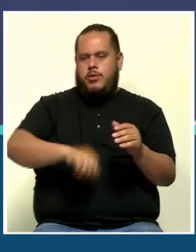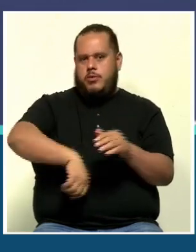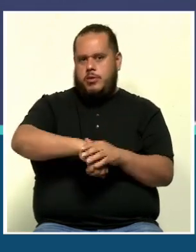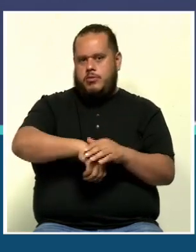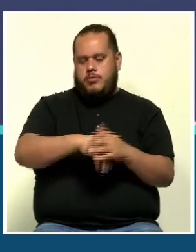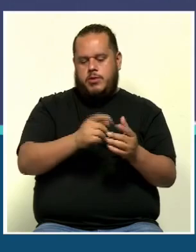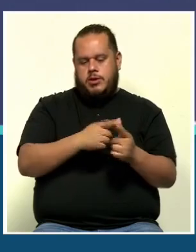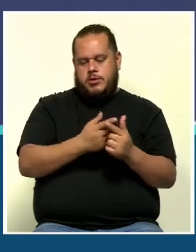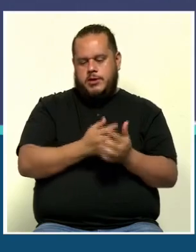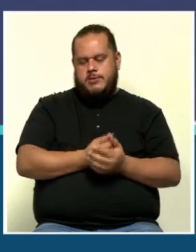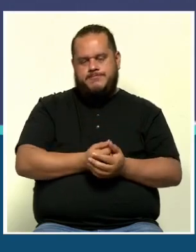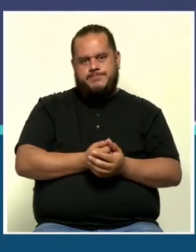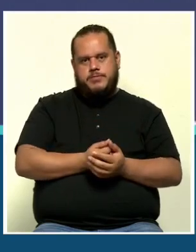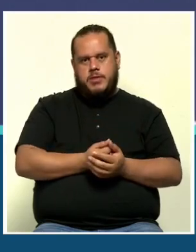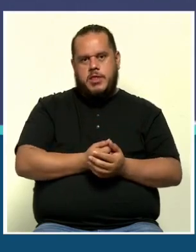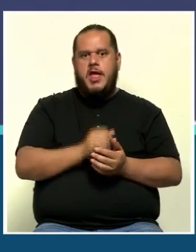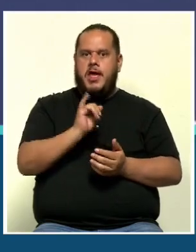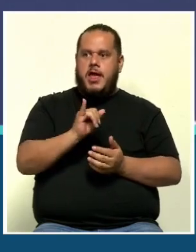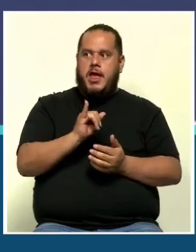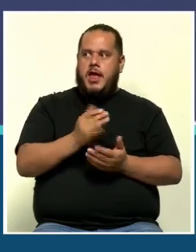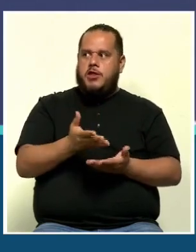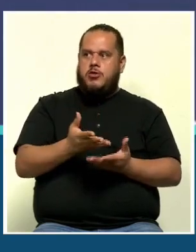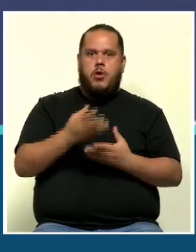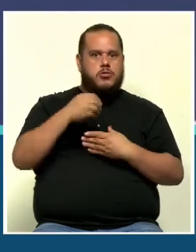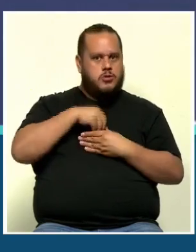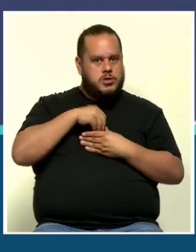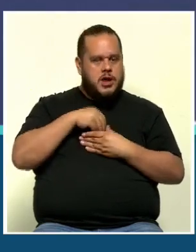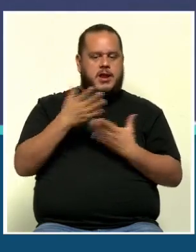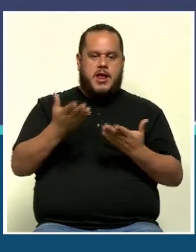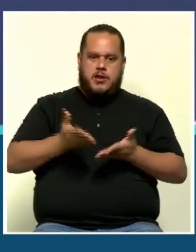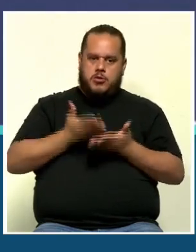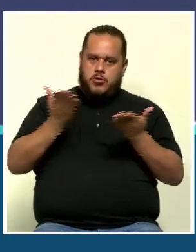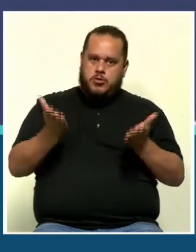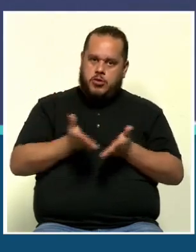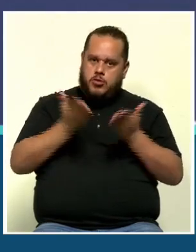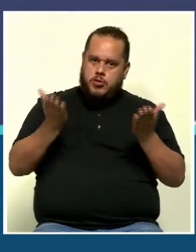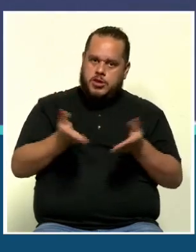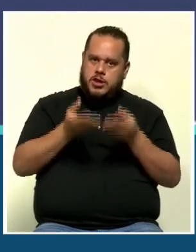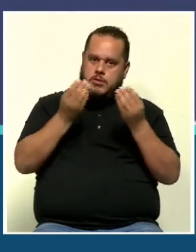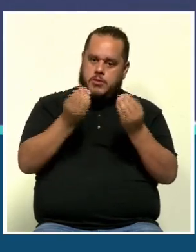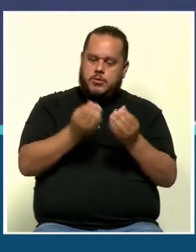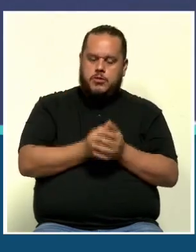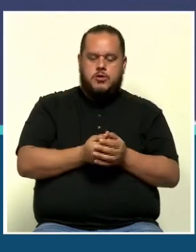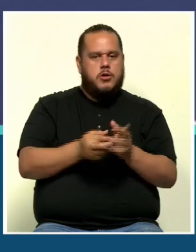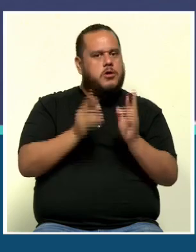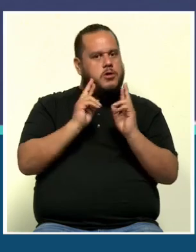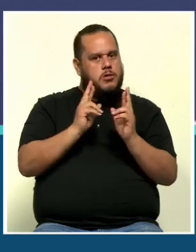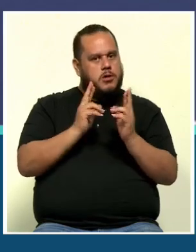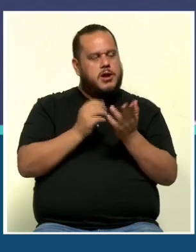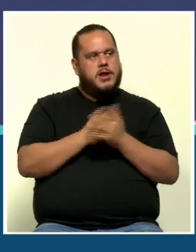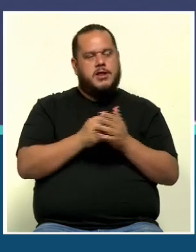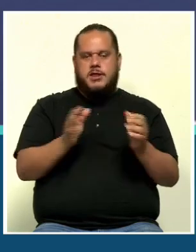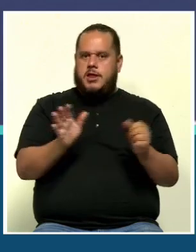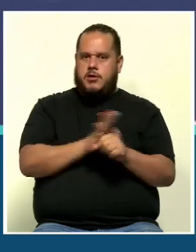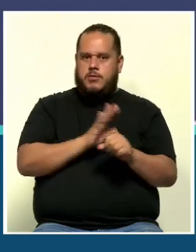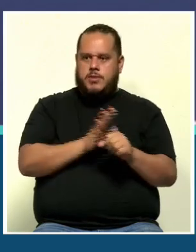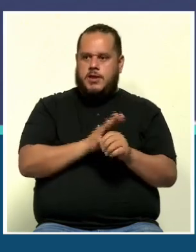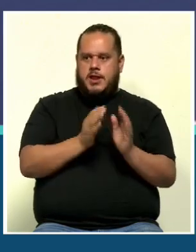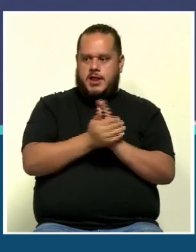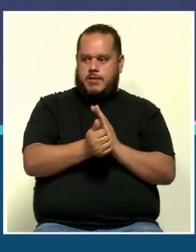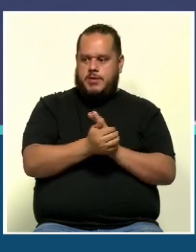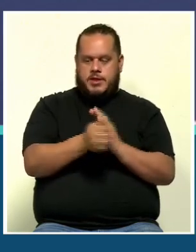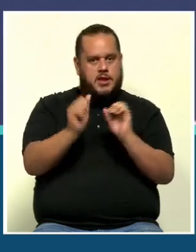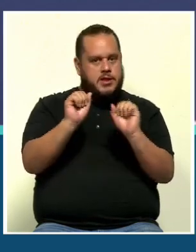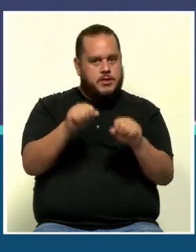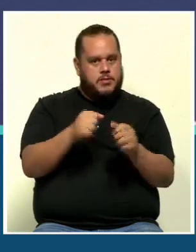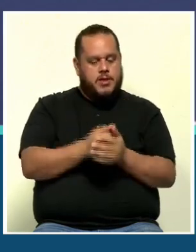entonces eso nos llena y nos motiva muchísimo. Ojalá que esté lleno, permitido a la capacidad que se pueda,